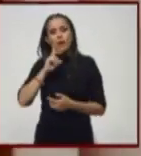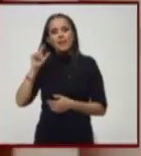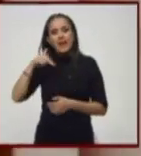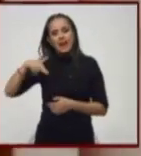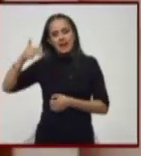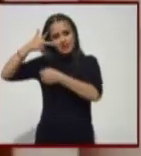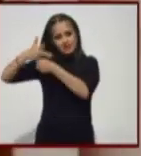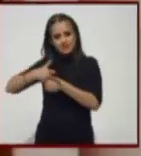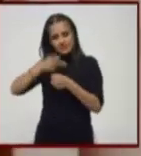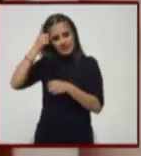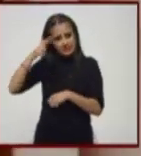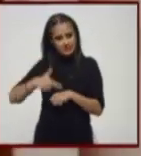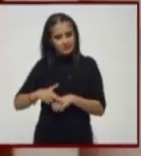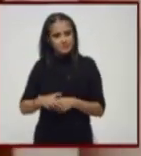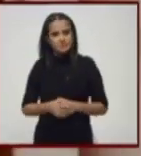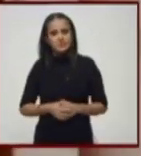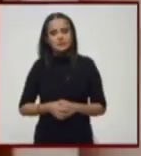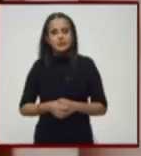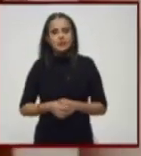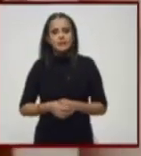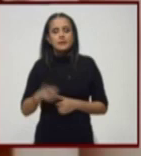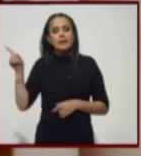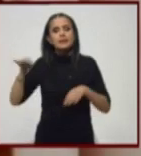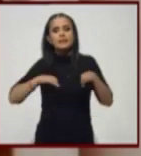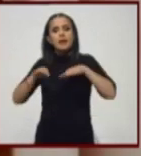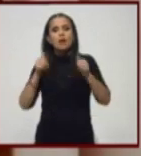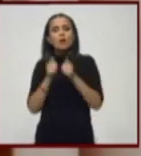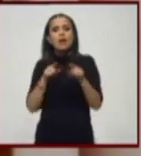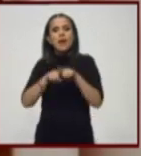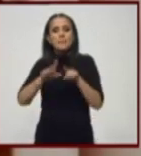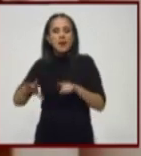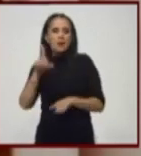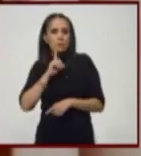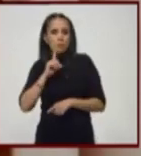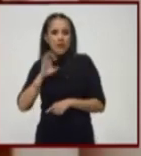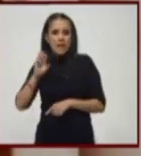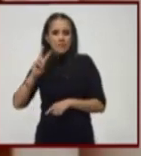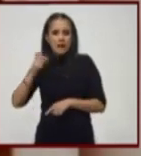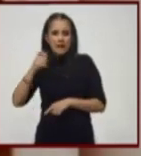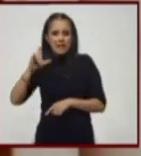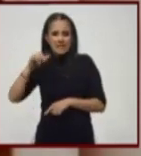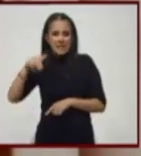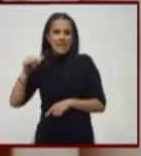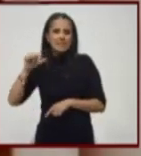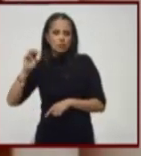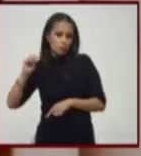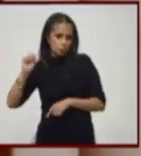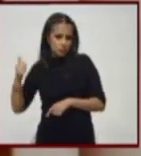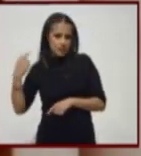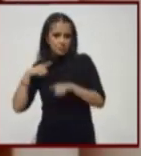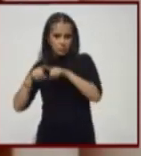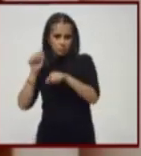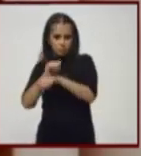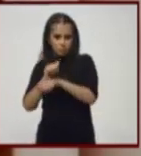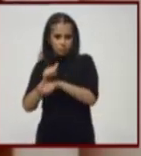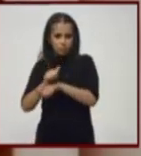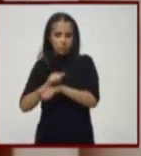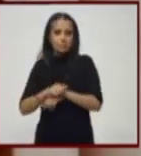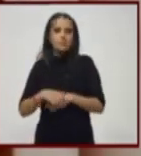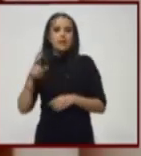en donde la familia es trabajé ahí con mi hermana evangelina evangelina sosa y este personaje de